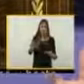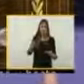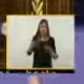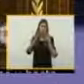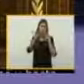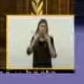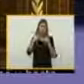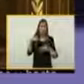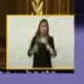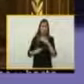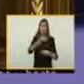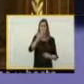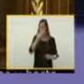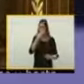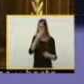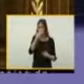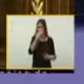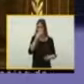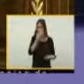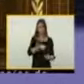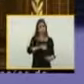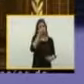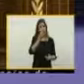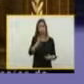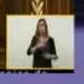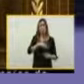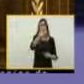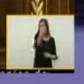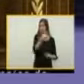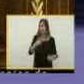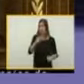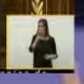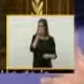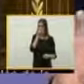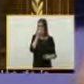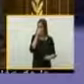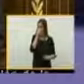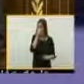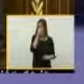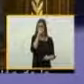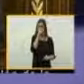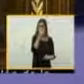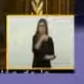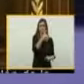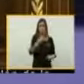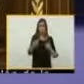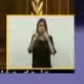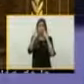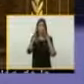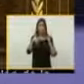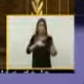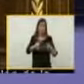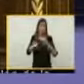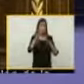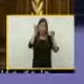estuvo 3 ou 4 meses apretando o pescozo a Susana Díaz. Digo, en Andalucía o Partido